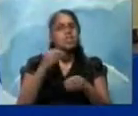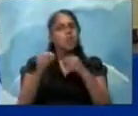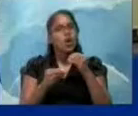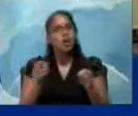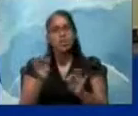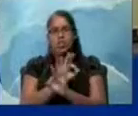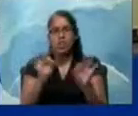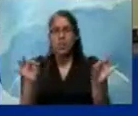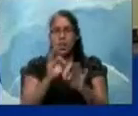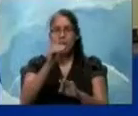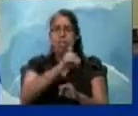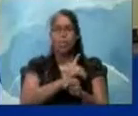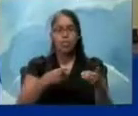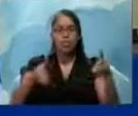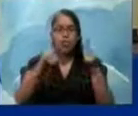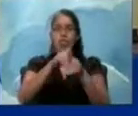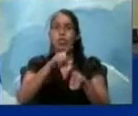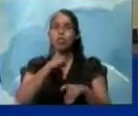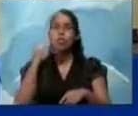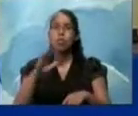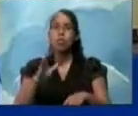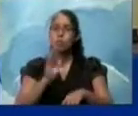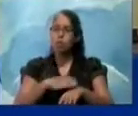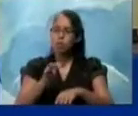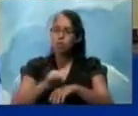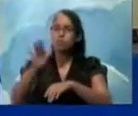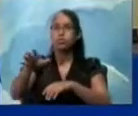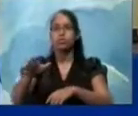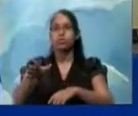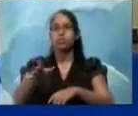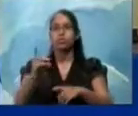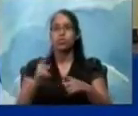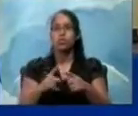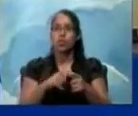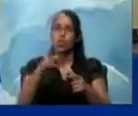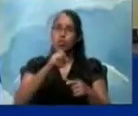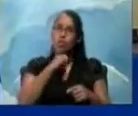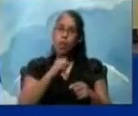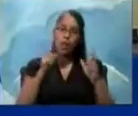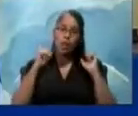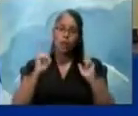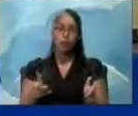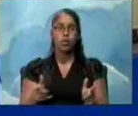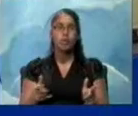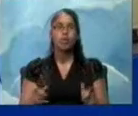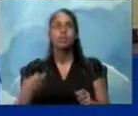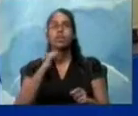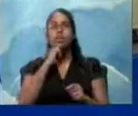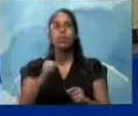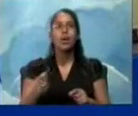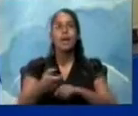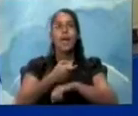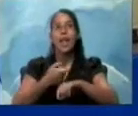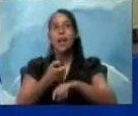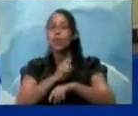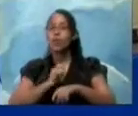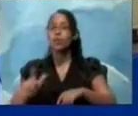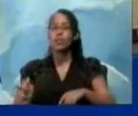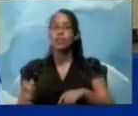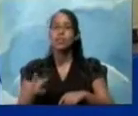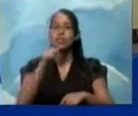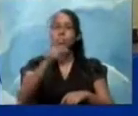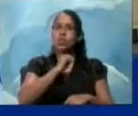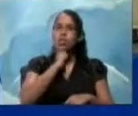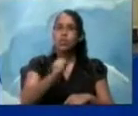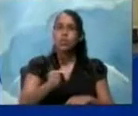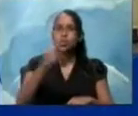nada digno de muerte, ¿por qué no lo suelta? Tú eres la autoridad, tú eres el gobernador, tú eres